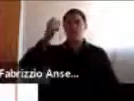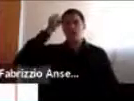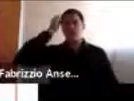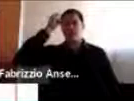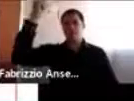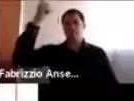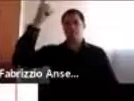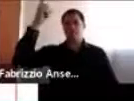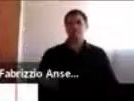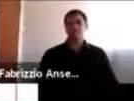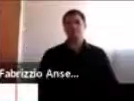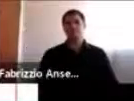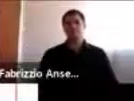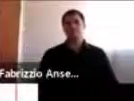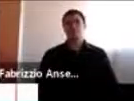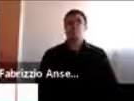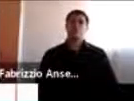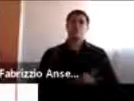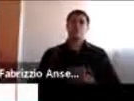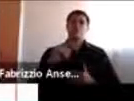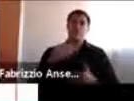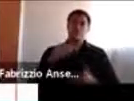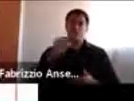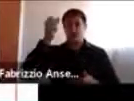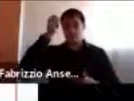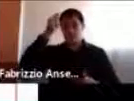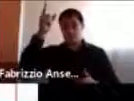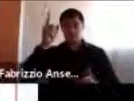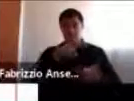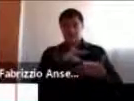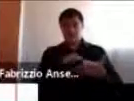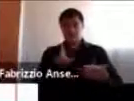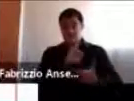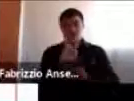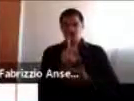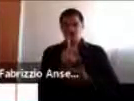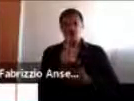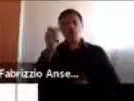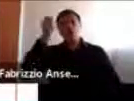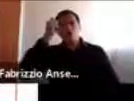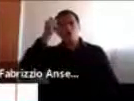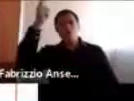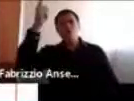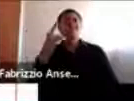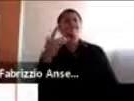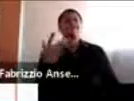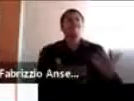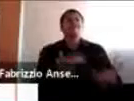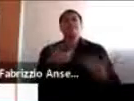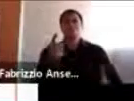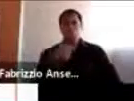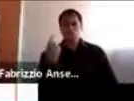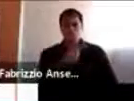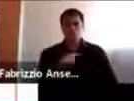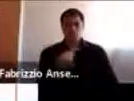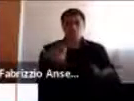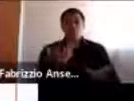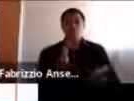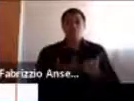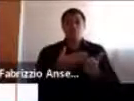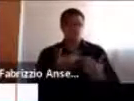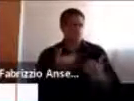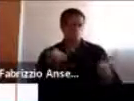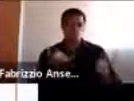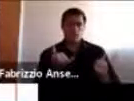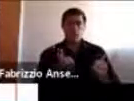aprendizaje en este caso no de la comprensión de lectura sino que de la comprensión de lo que estamos haciendo de lo que estamos aprendiendo en este nivel